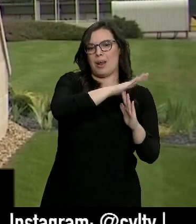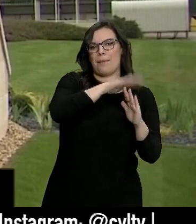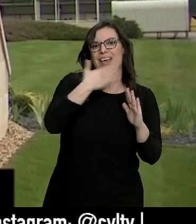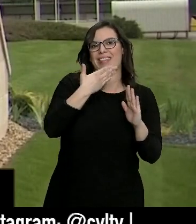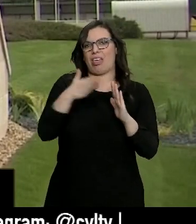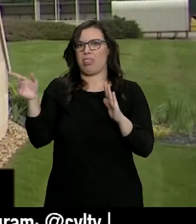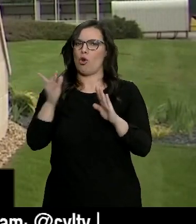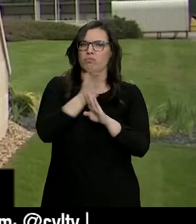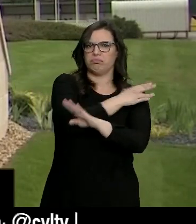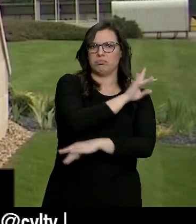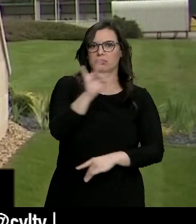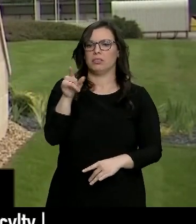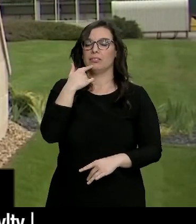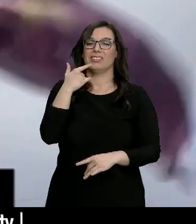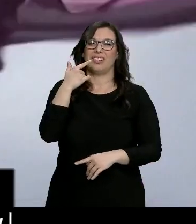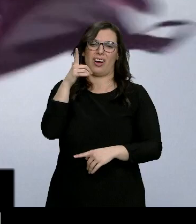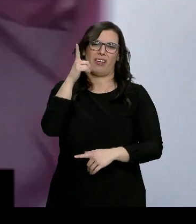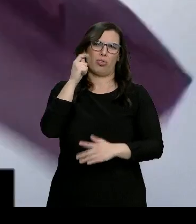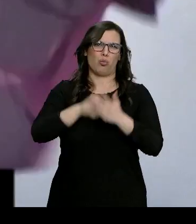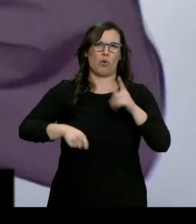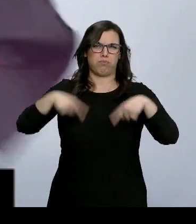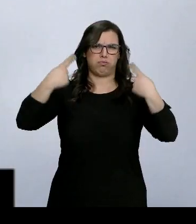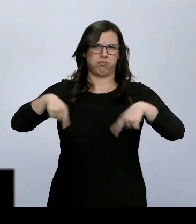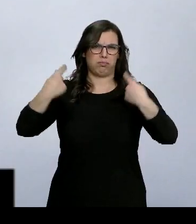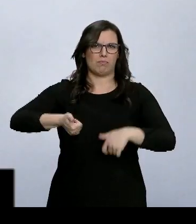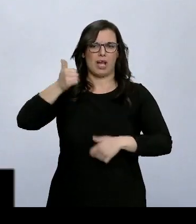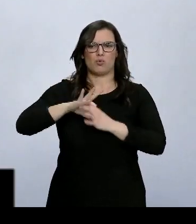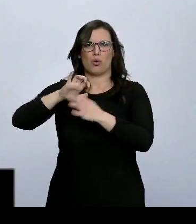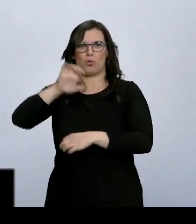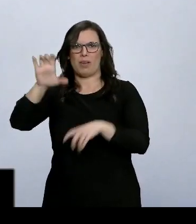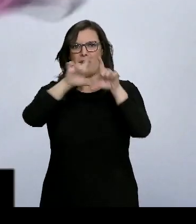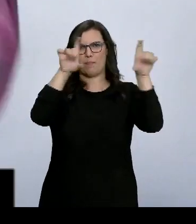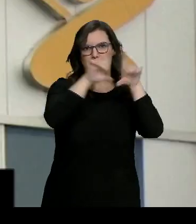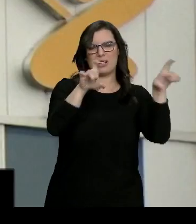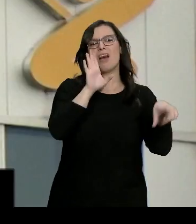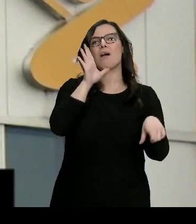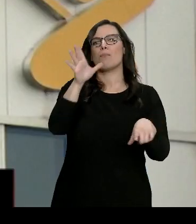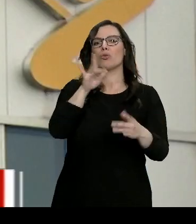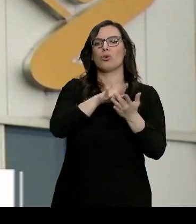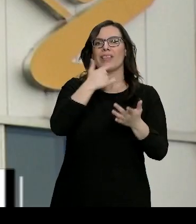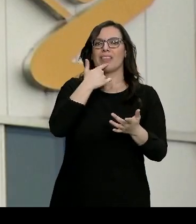nuevo capítulo que surgió la semana pasada al anunciar el laboratorio que reducirá la entrega de